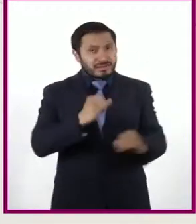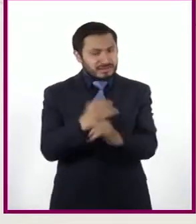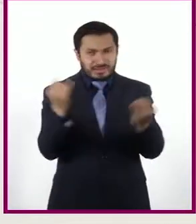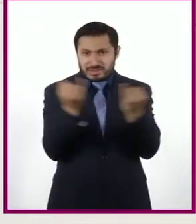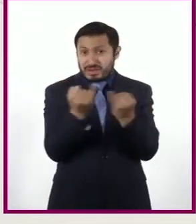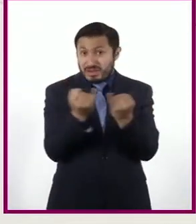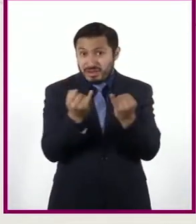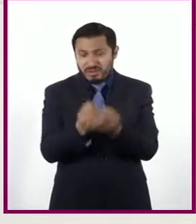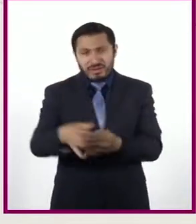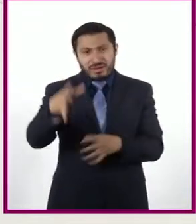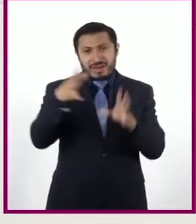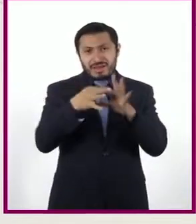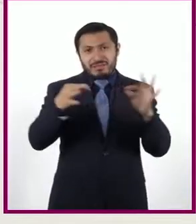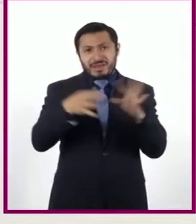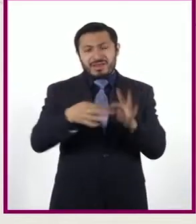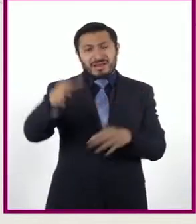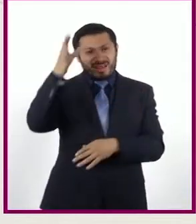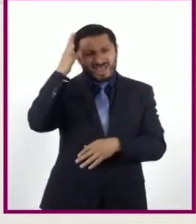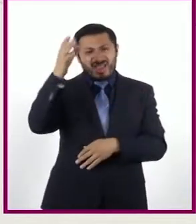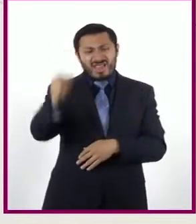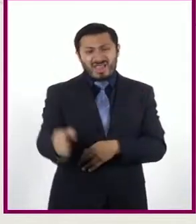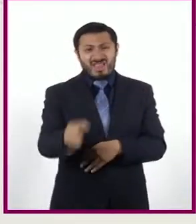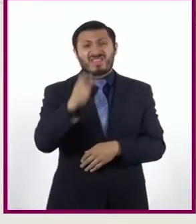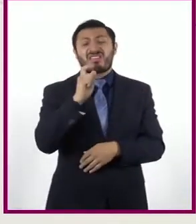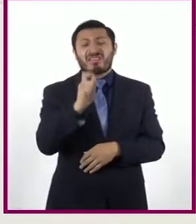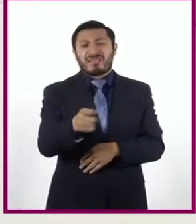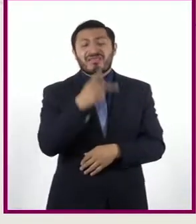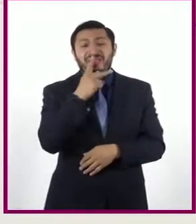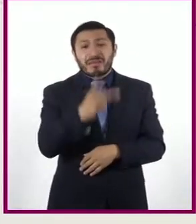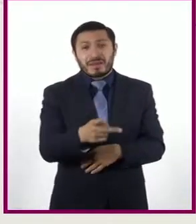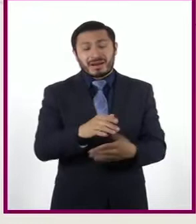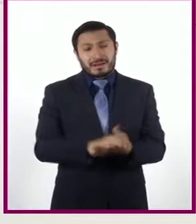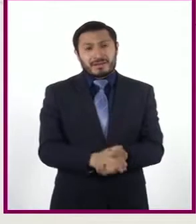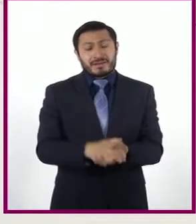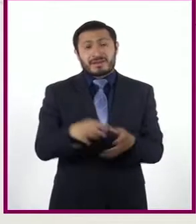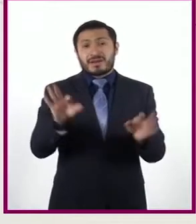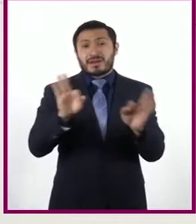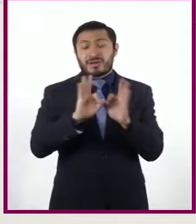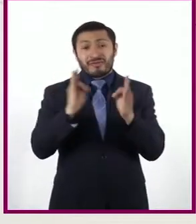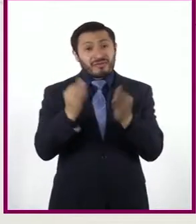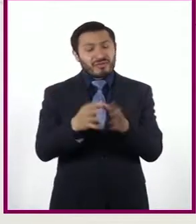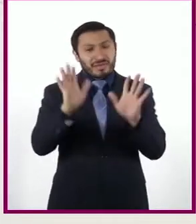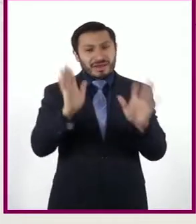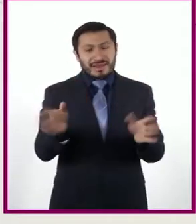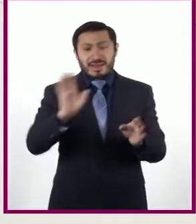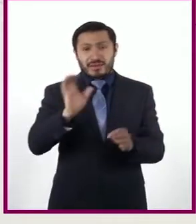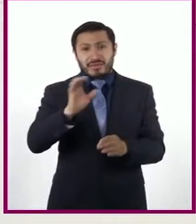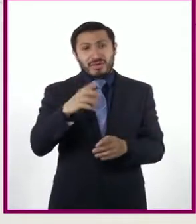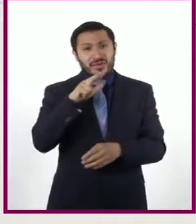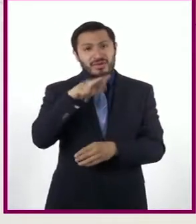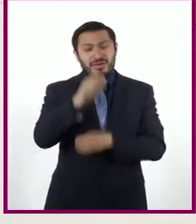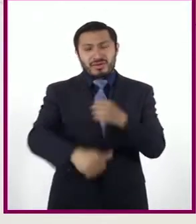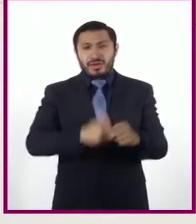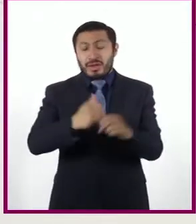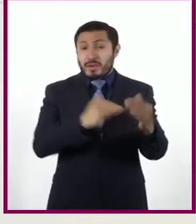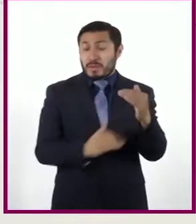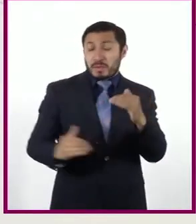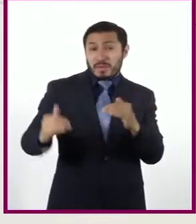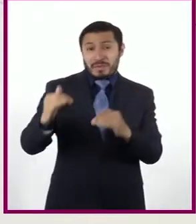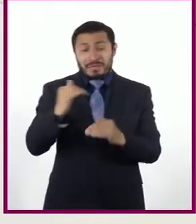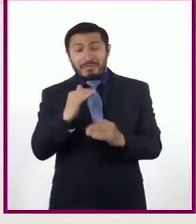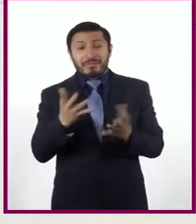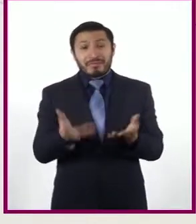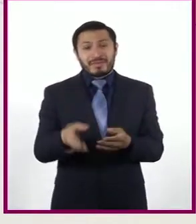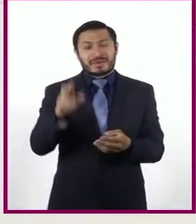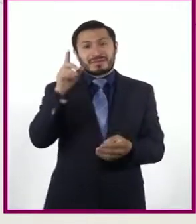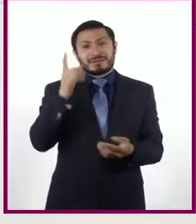este concepto de ciudadano que se refiere a la adquisición de la ciudadanía formal cuando se tiene la mayoría de edad, según la Constitución Política